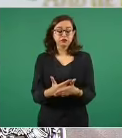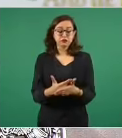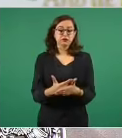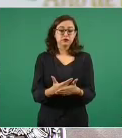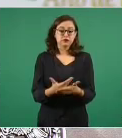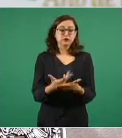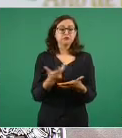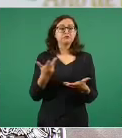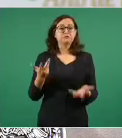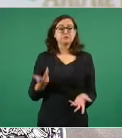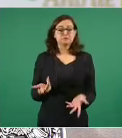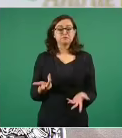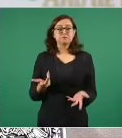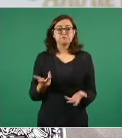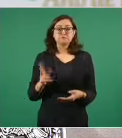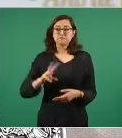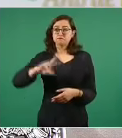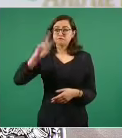mucha